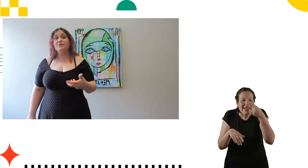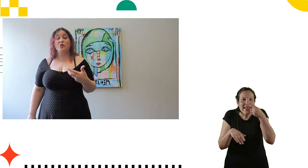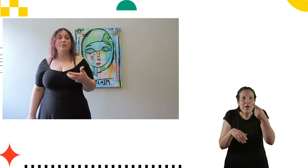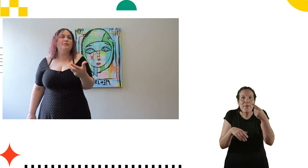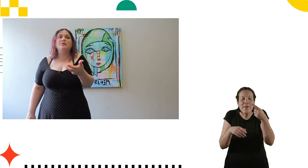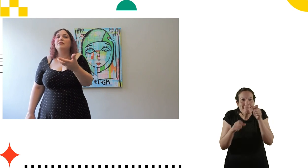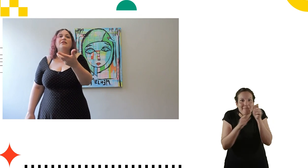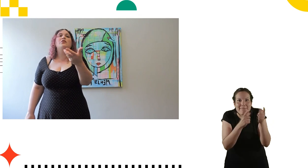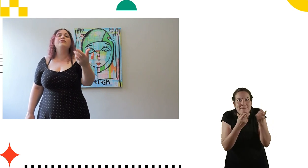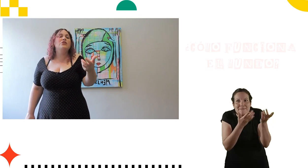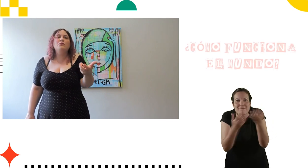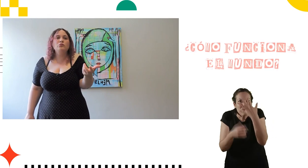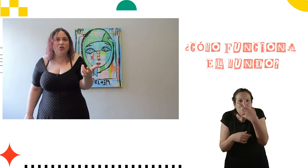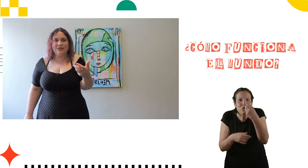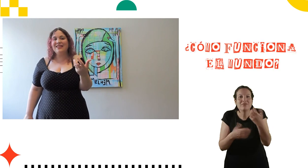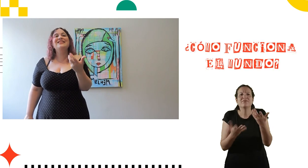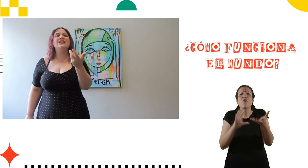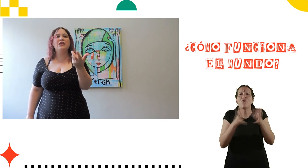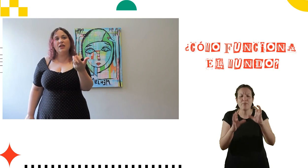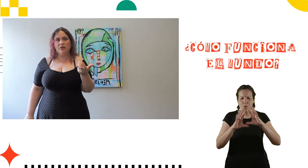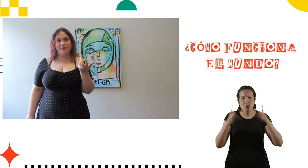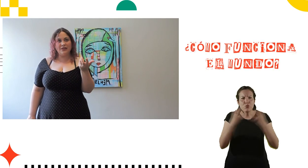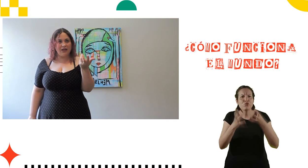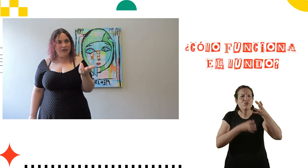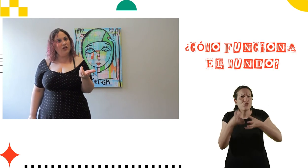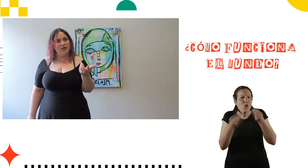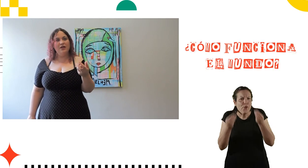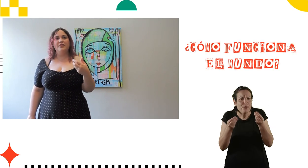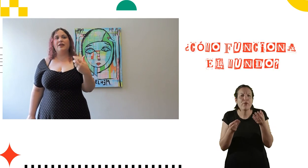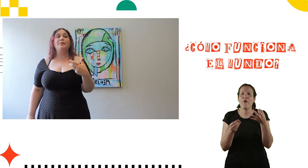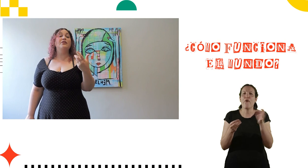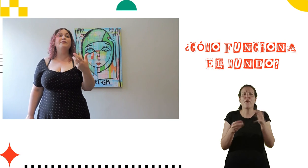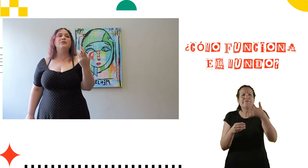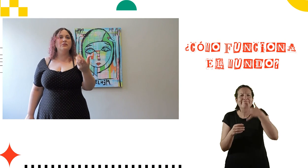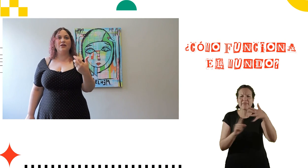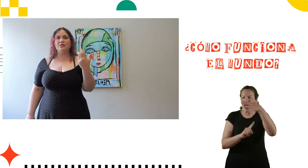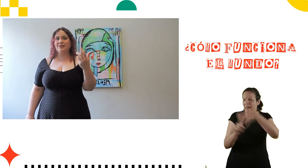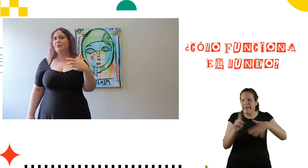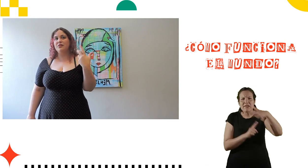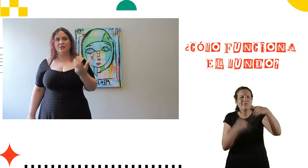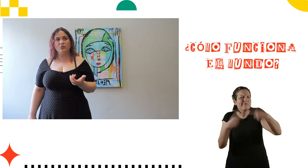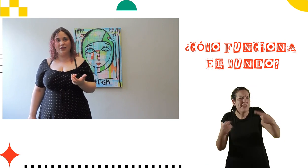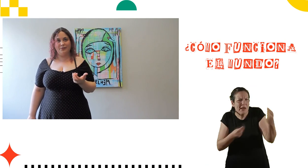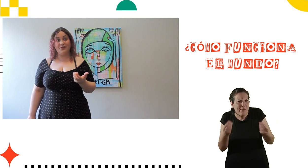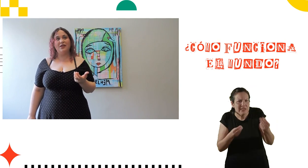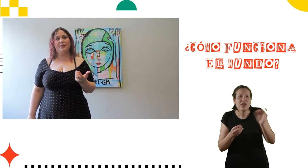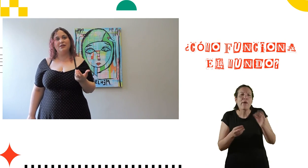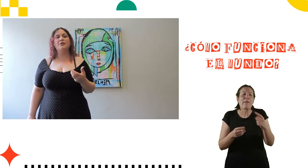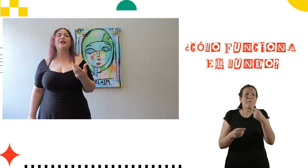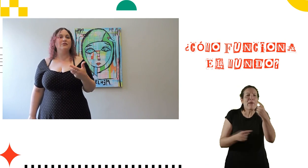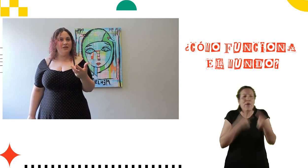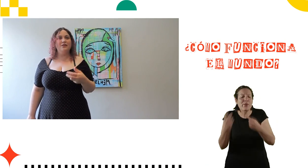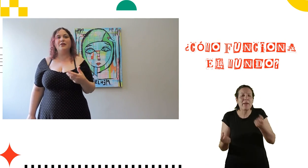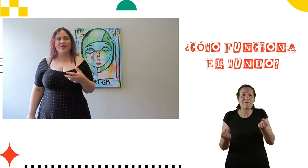infancia, de cómo funciona el mundo, de tratar de entender qué es lo que pasa alrededor, de responder preguntas que nos hacemos y que surgen